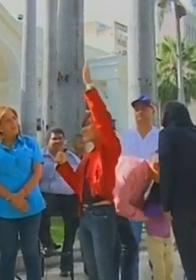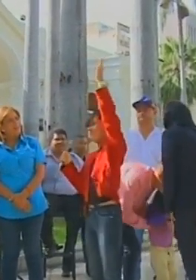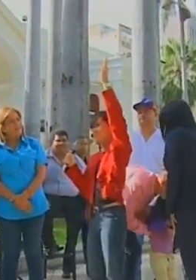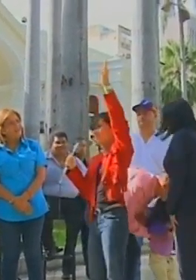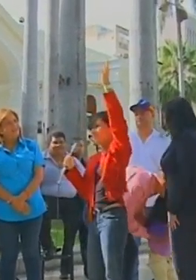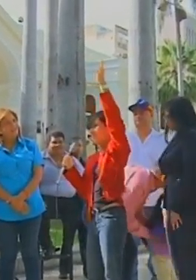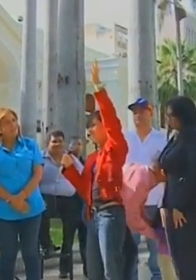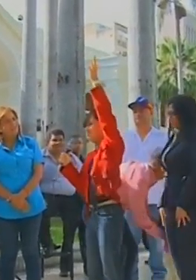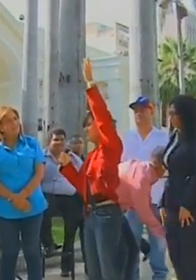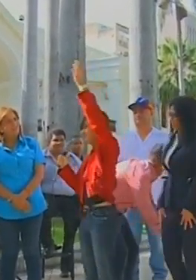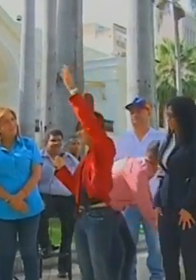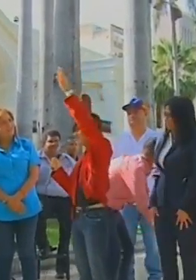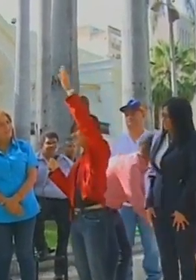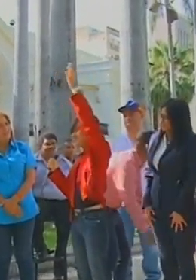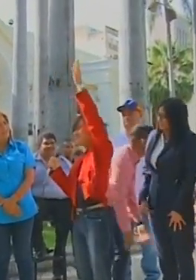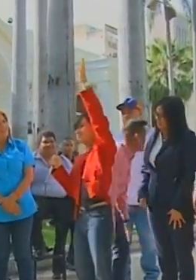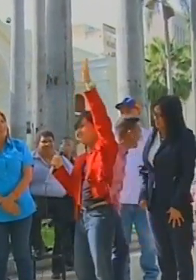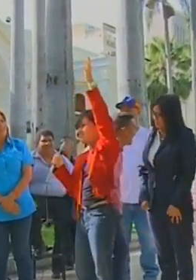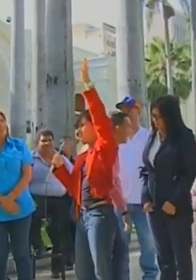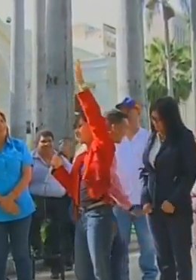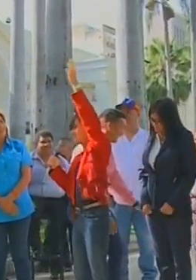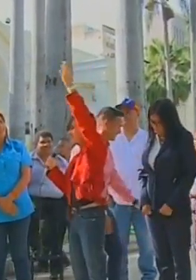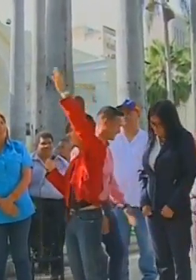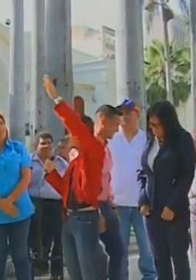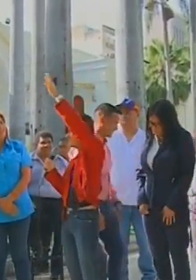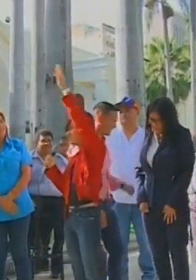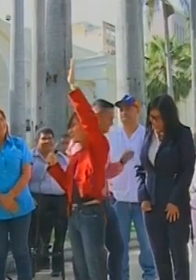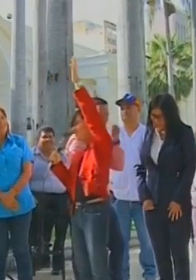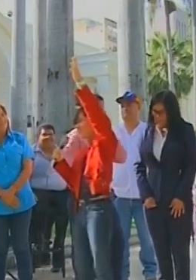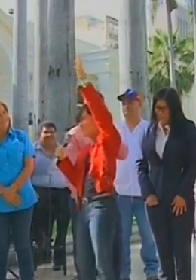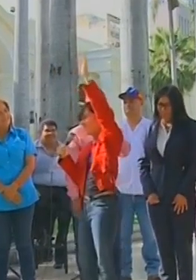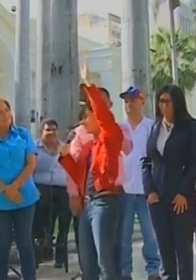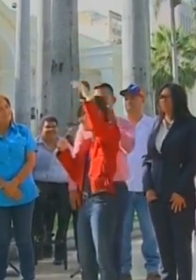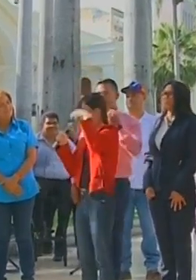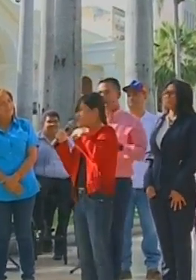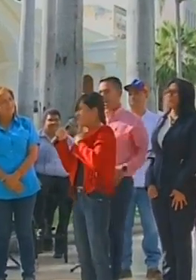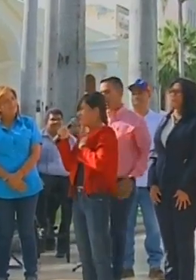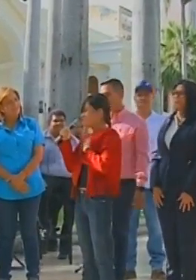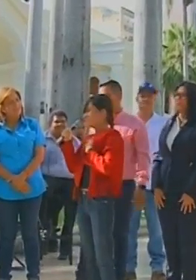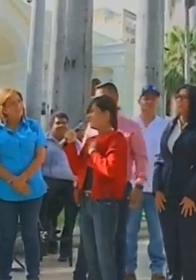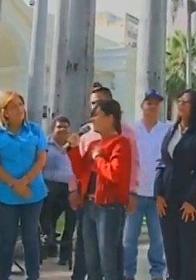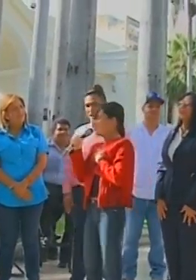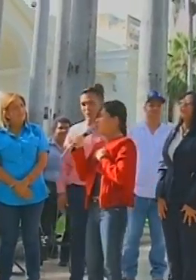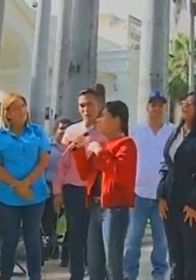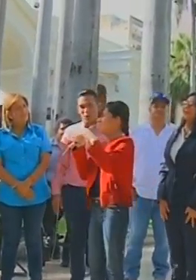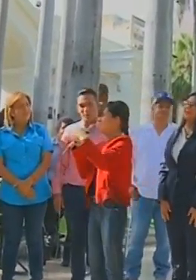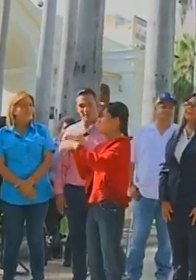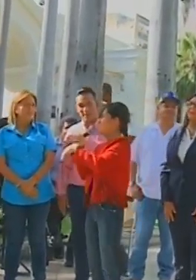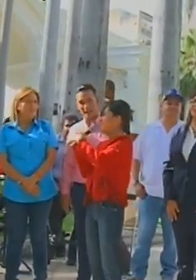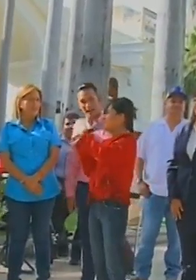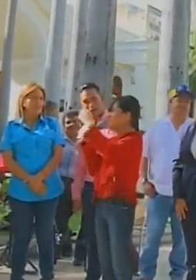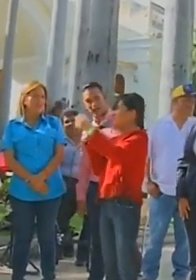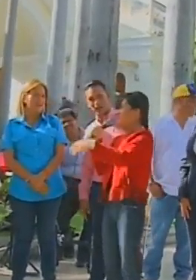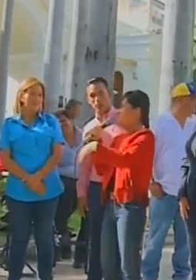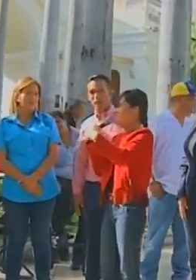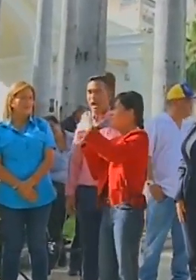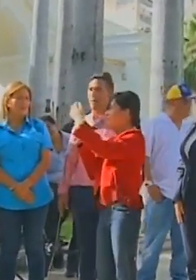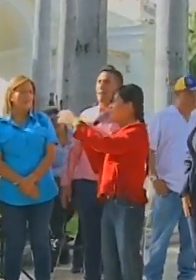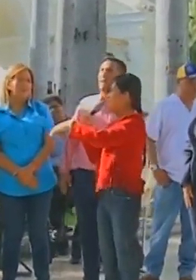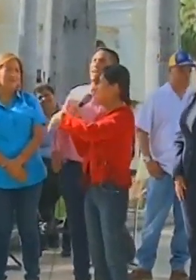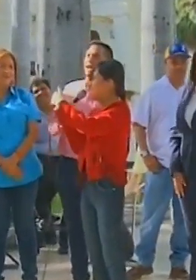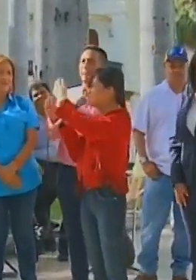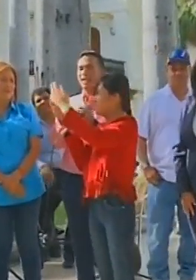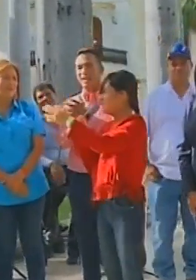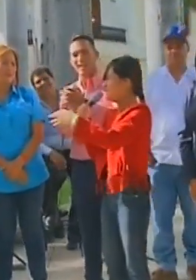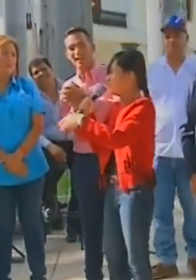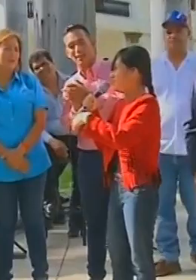Lucerito, lucerito, no me dejes de alumbrar. A ver. Lucerito de mi llano, alúmbrame